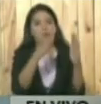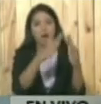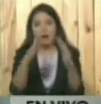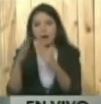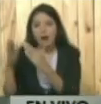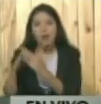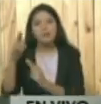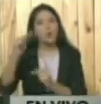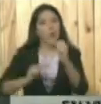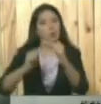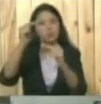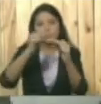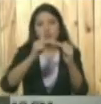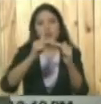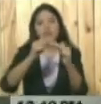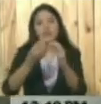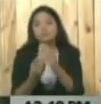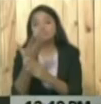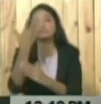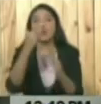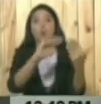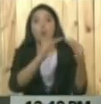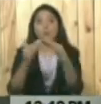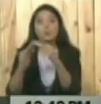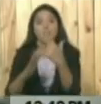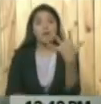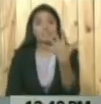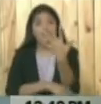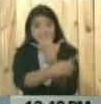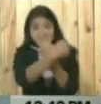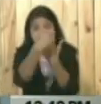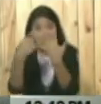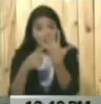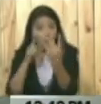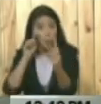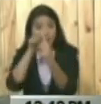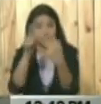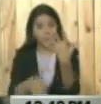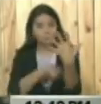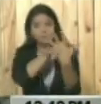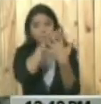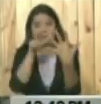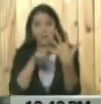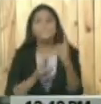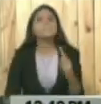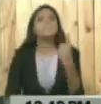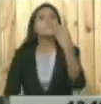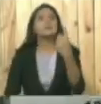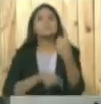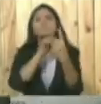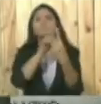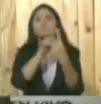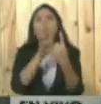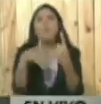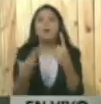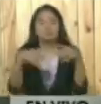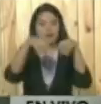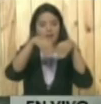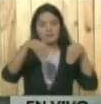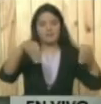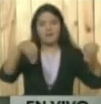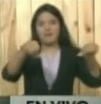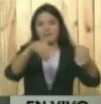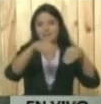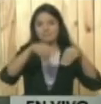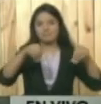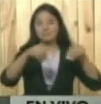la construcción de comunidad. Cinco vértices fundamentales. El primero de todos, la tierra.